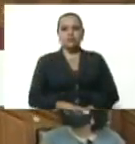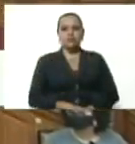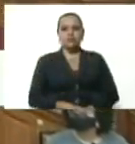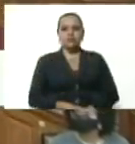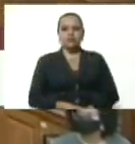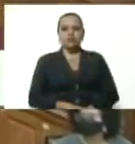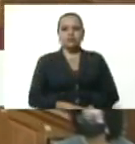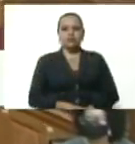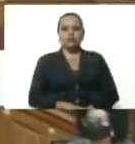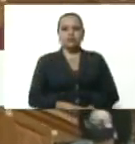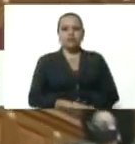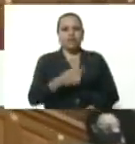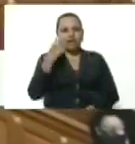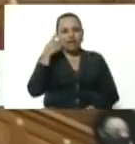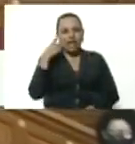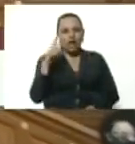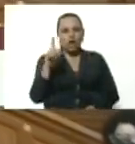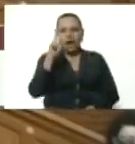eso fue en